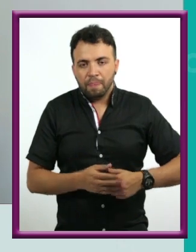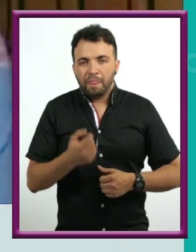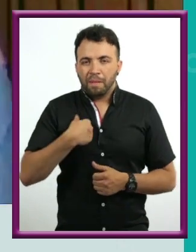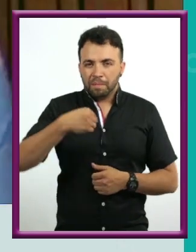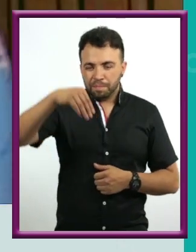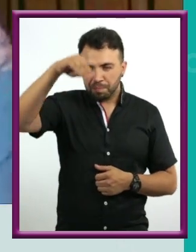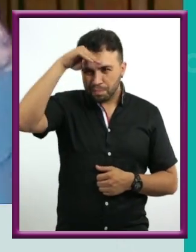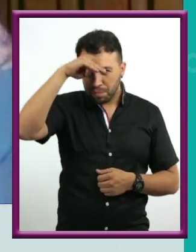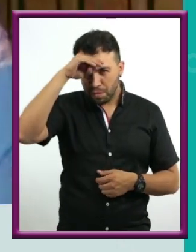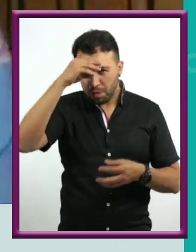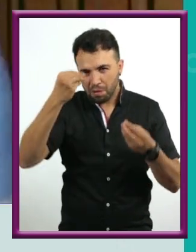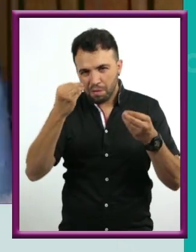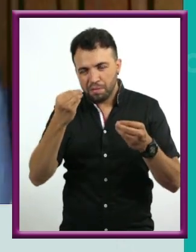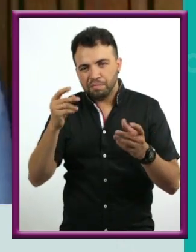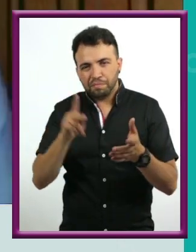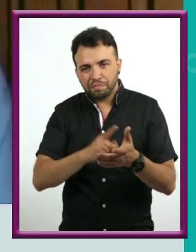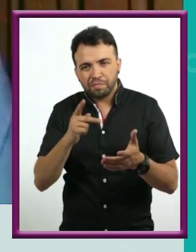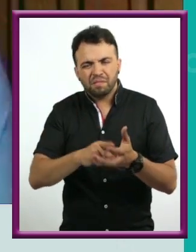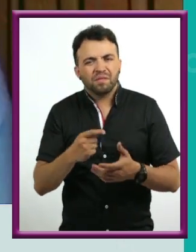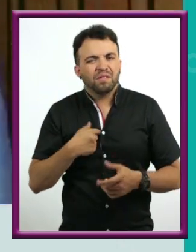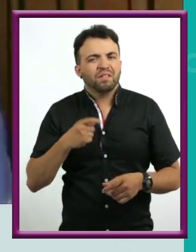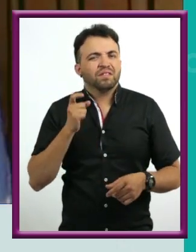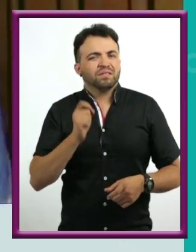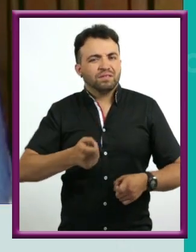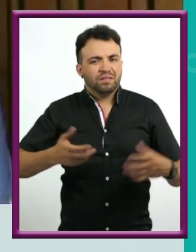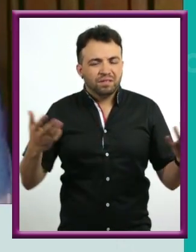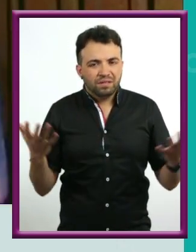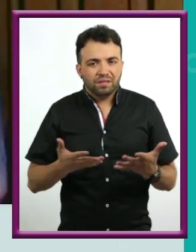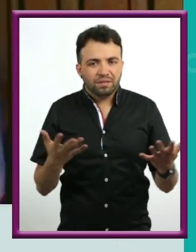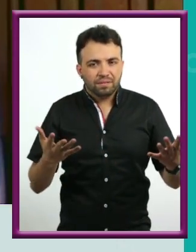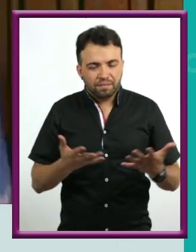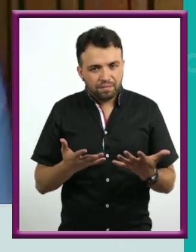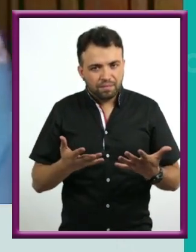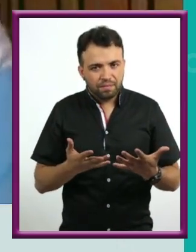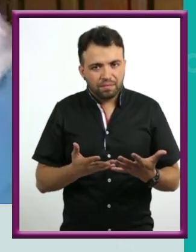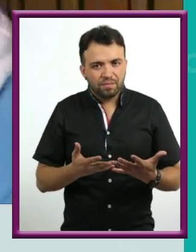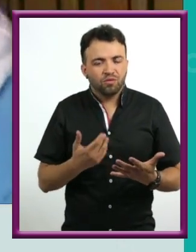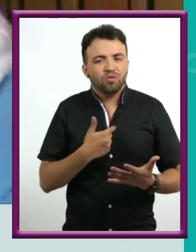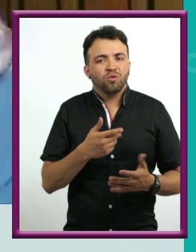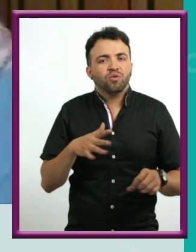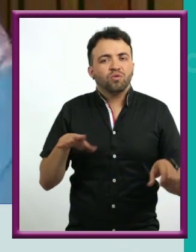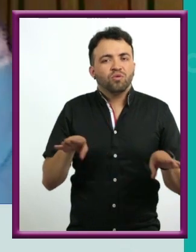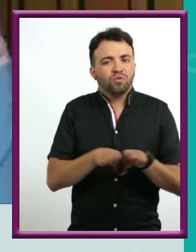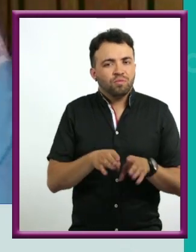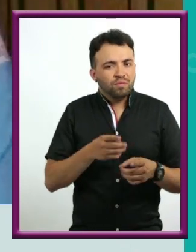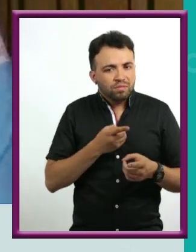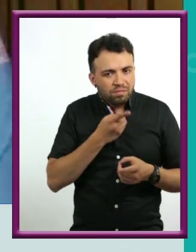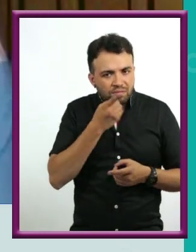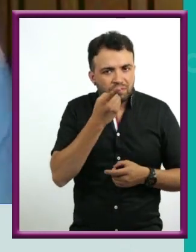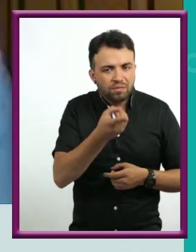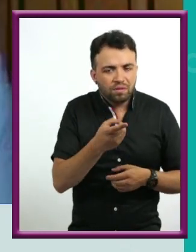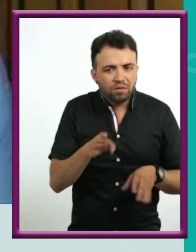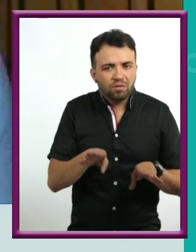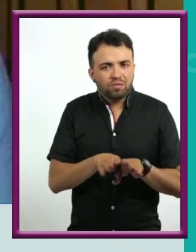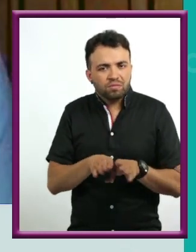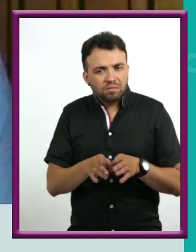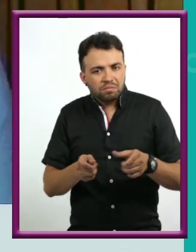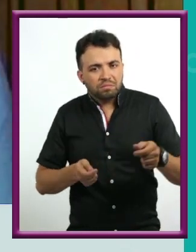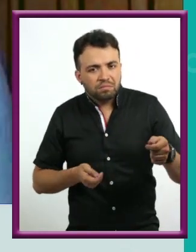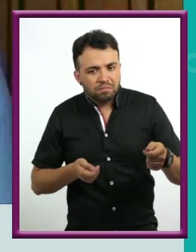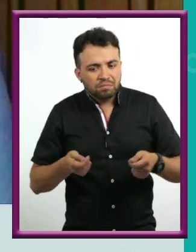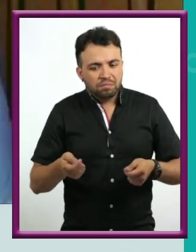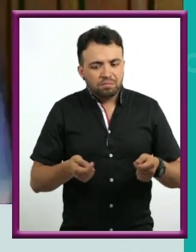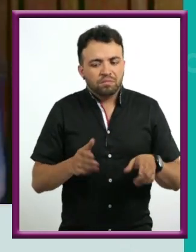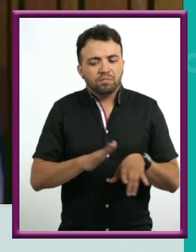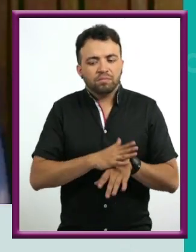posibles. Pienso muchas veces qué es lo que voy a hacer, qué es lo que voy a decir, cómo lo